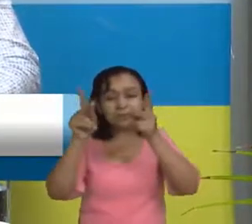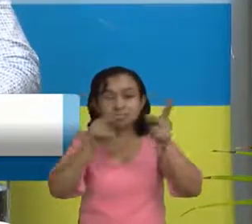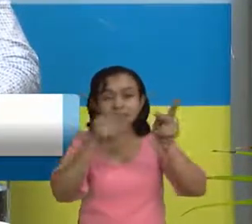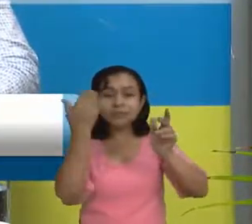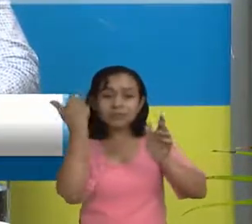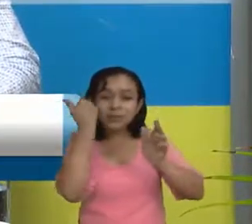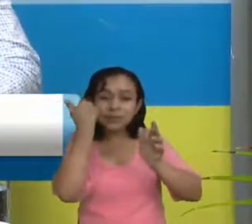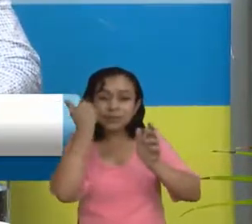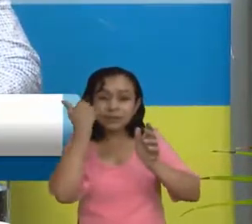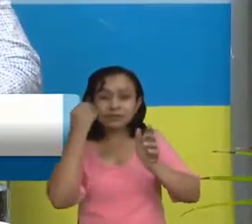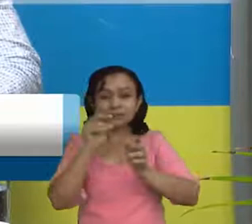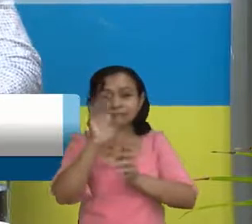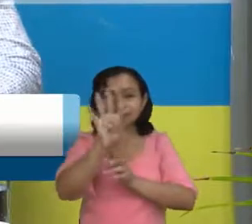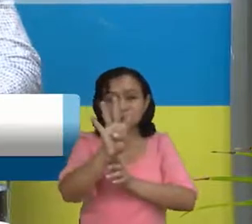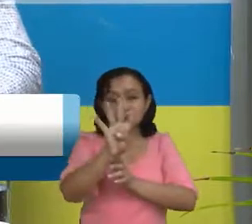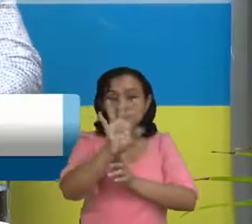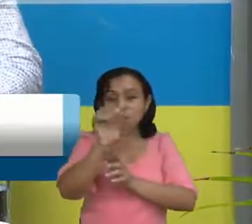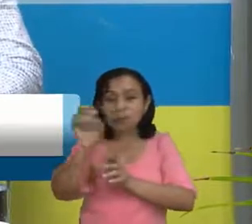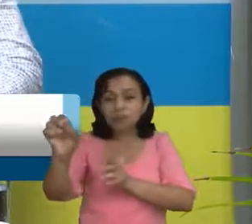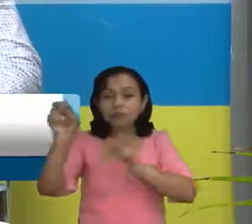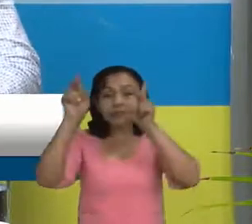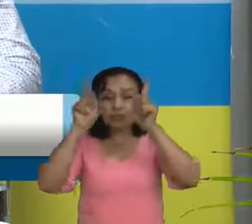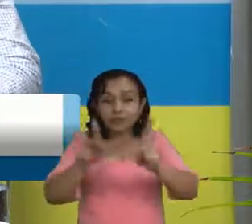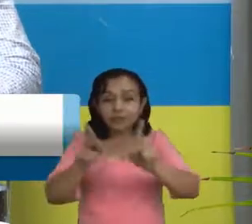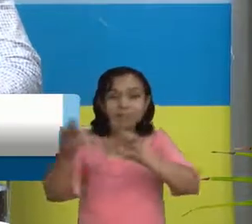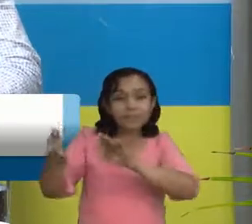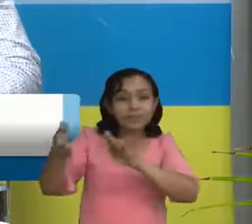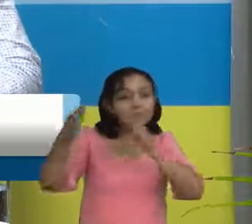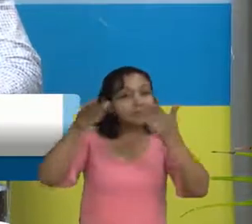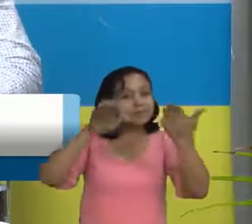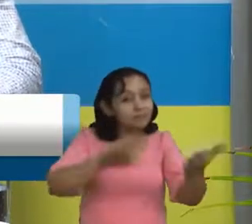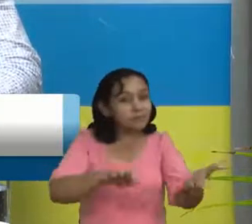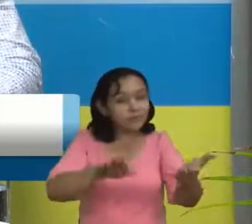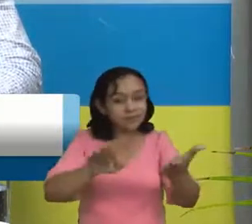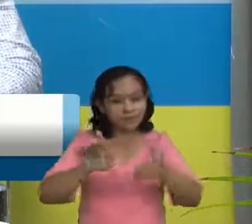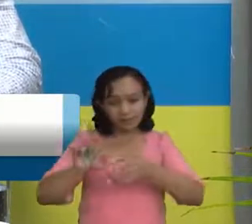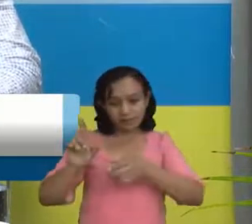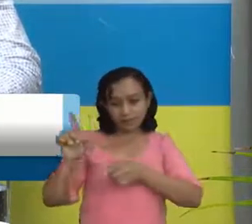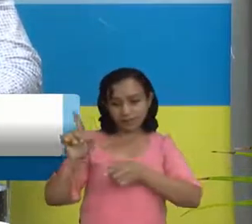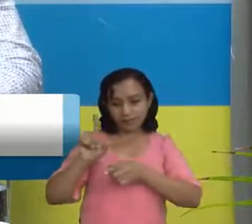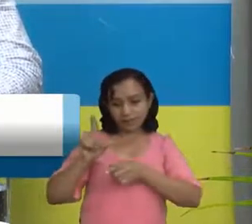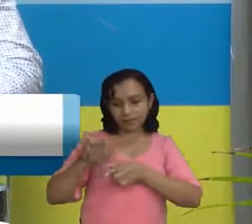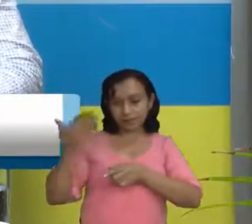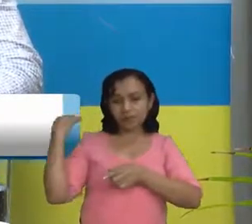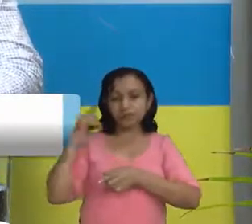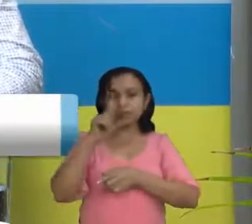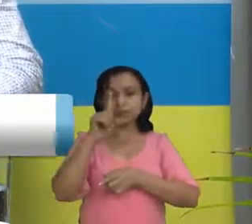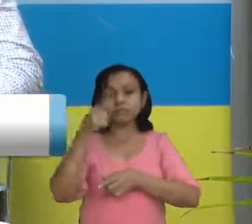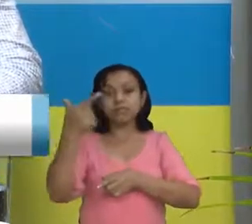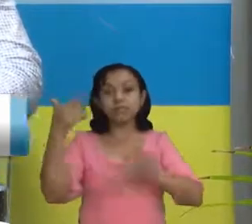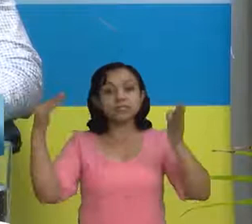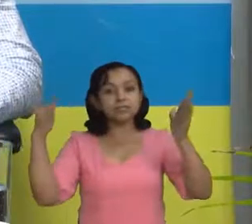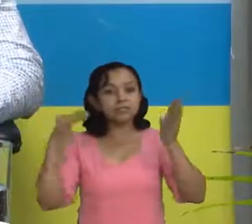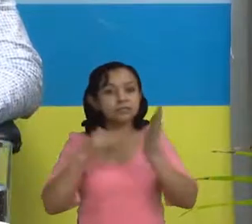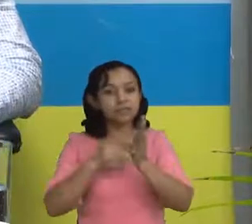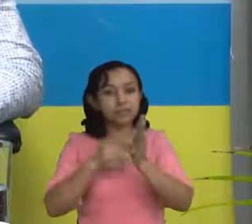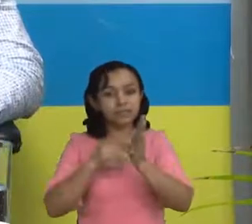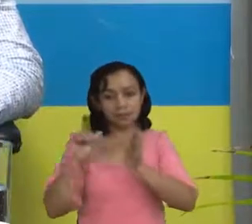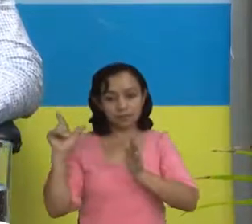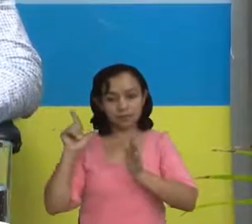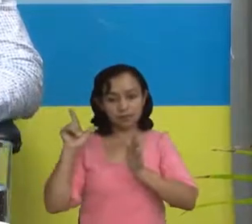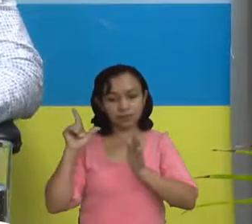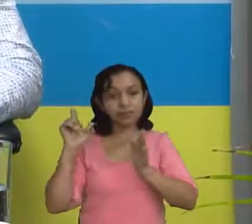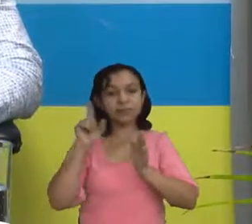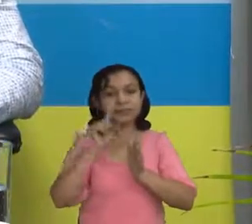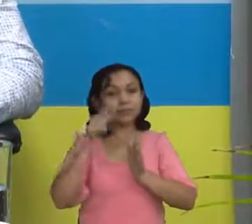las muertes superan las 400. Precisamente ella hablaba el lunes de que eran 17.000. El lunes los 17.000 los